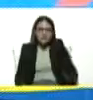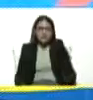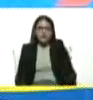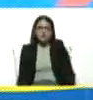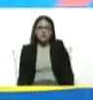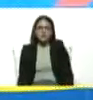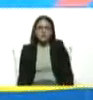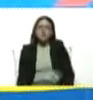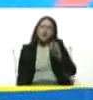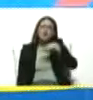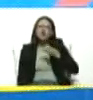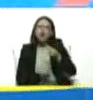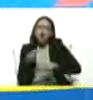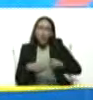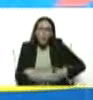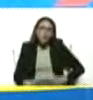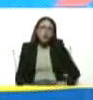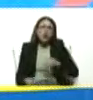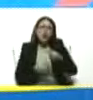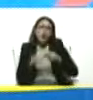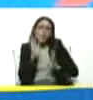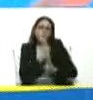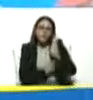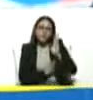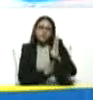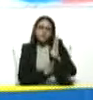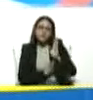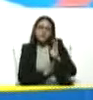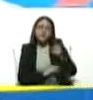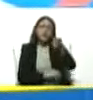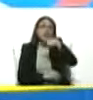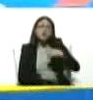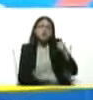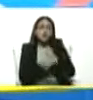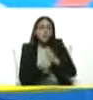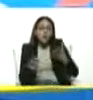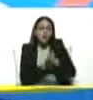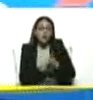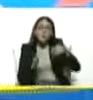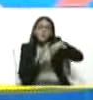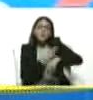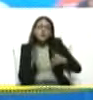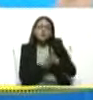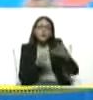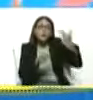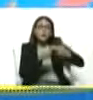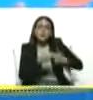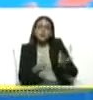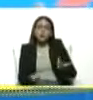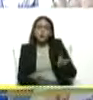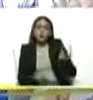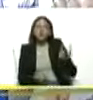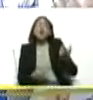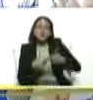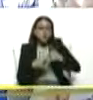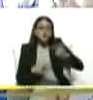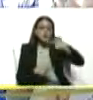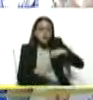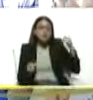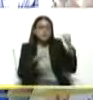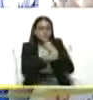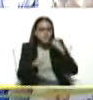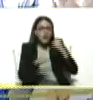¿Cómo se genera riqueza? Venezuela la ha generado es con el petróleo, y tenemos petróleo, y estamos llegando